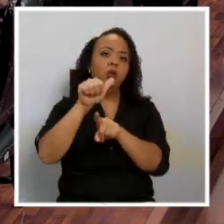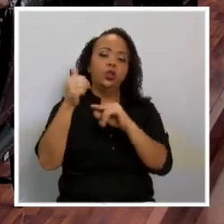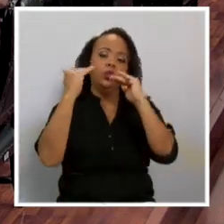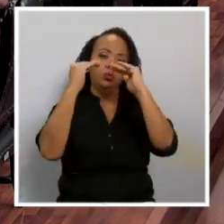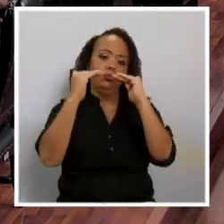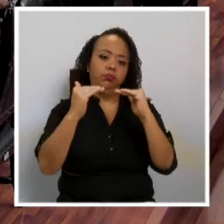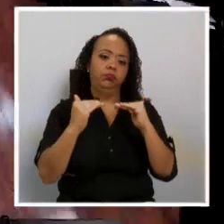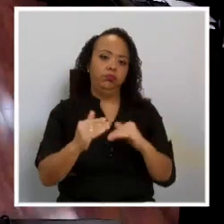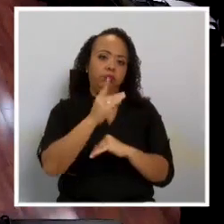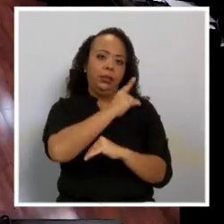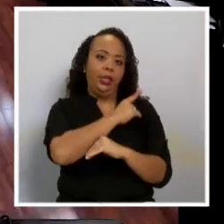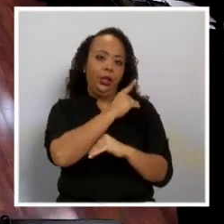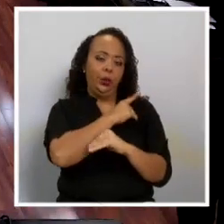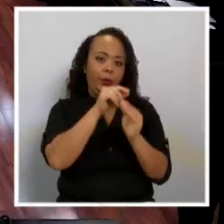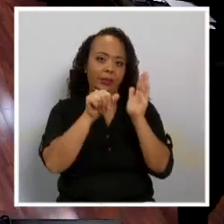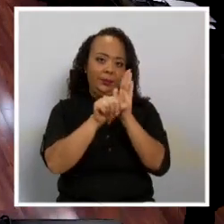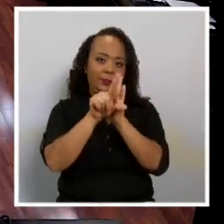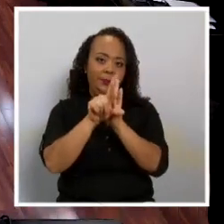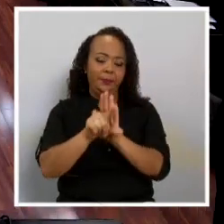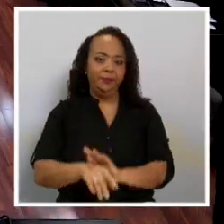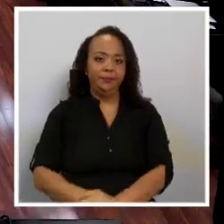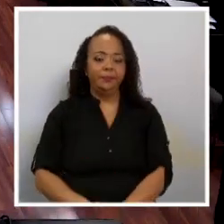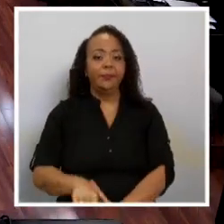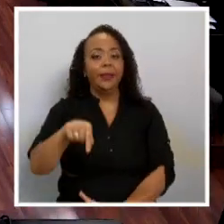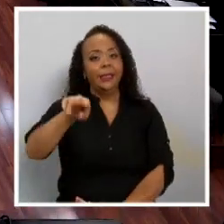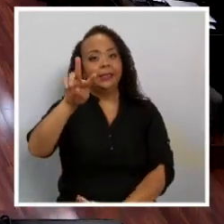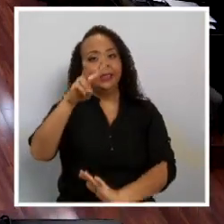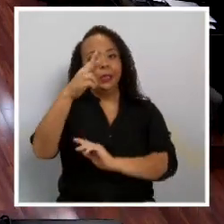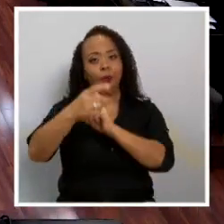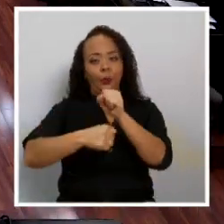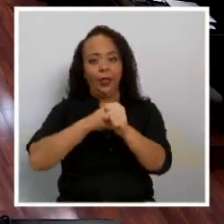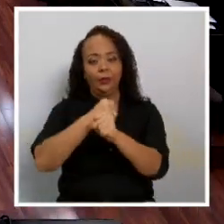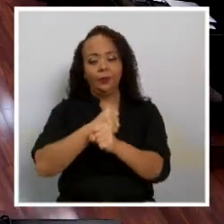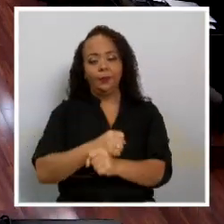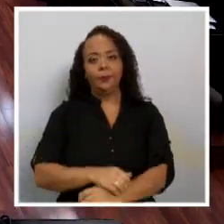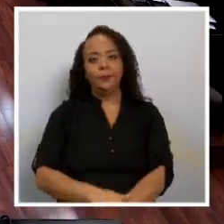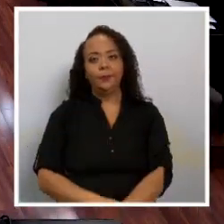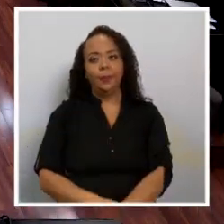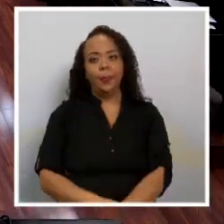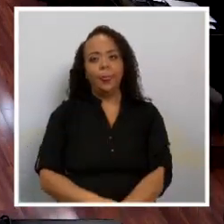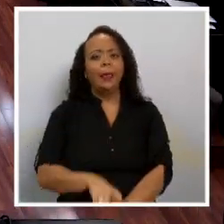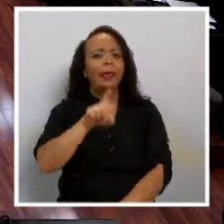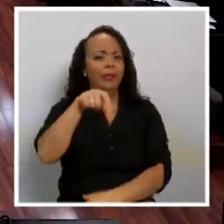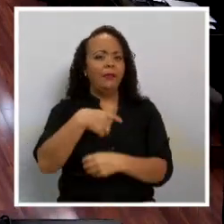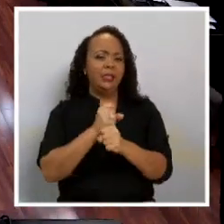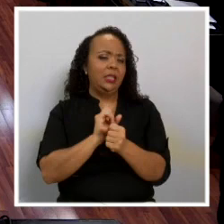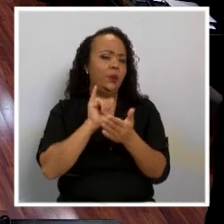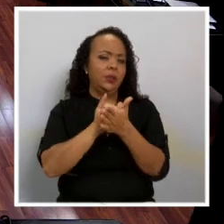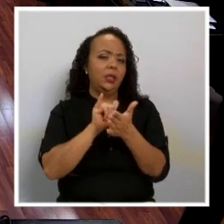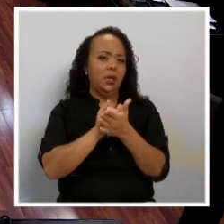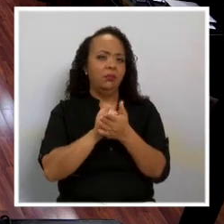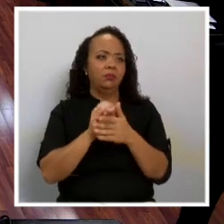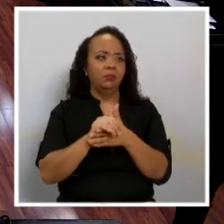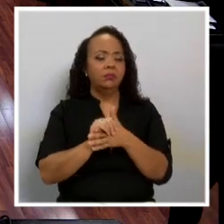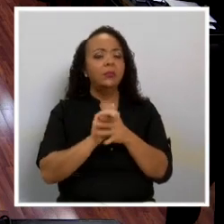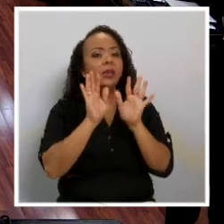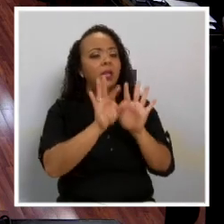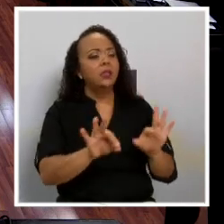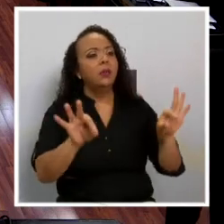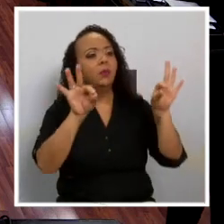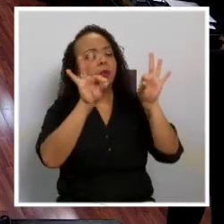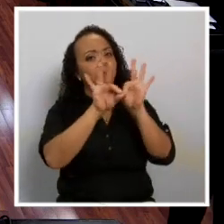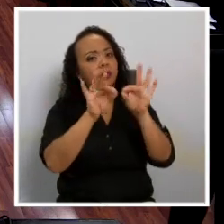del directorio legislativo de este segundo año legislativo. Tiene que haber sido así. Y ahora, es importante que